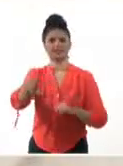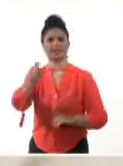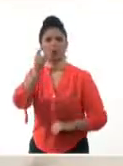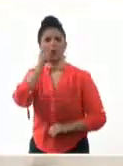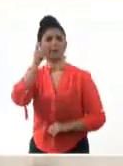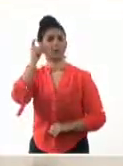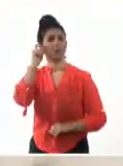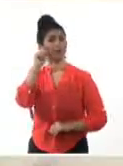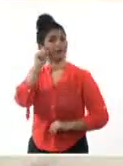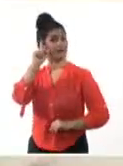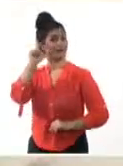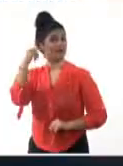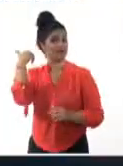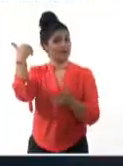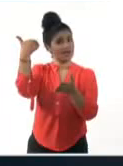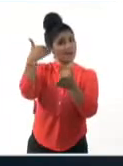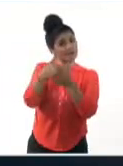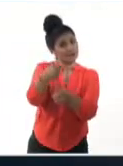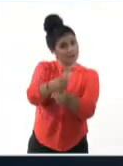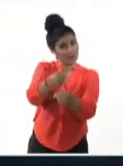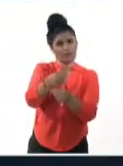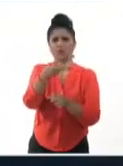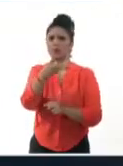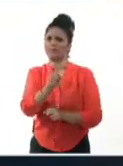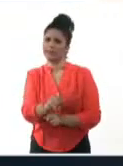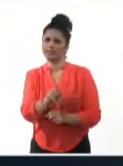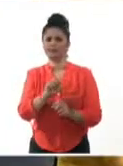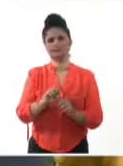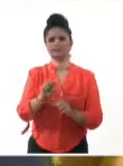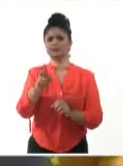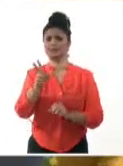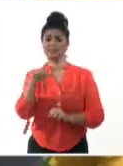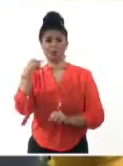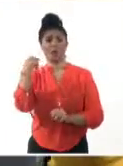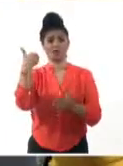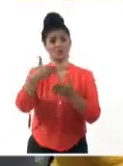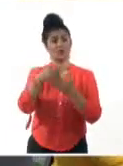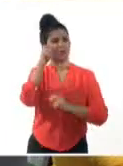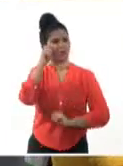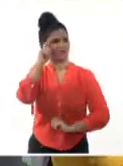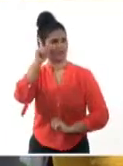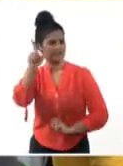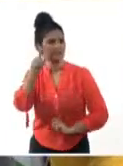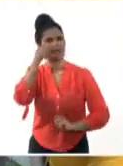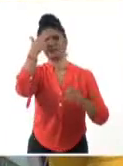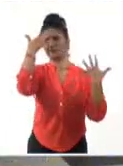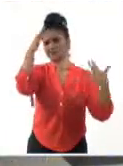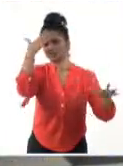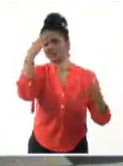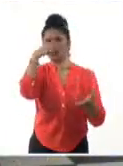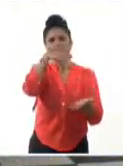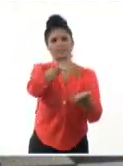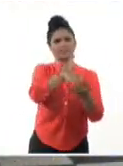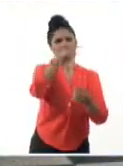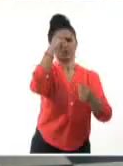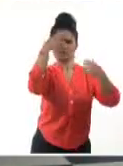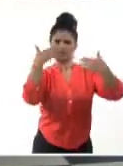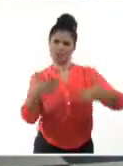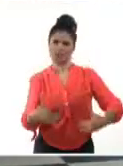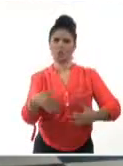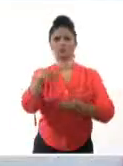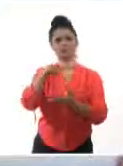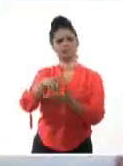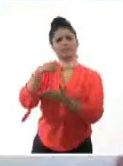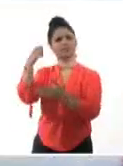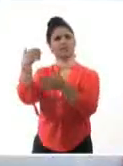25 años de servicio. También a centros de investigación, de salud, empresariales, que tributan a potenciar la gestión de